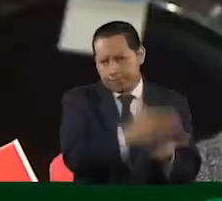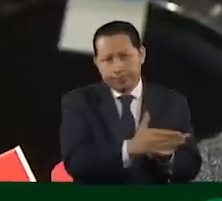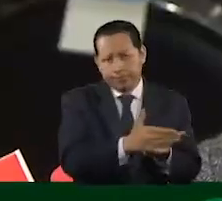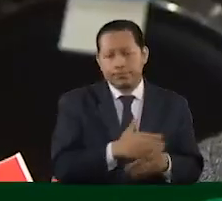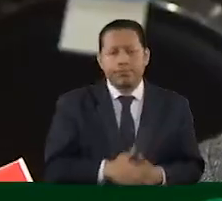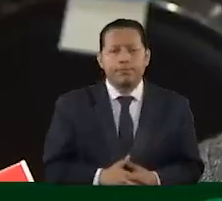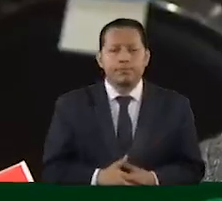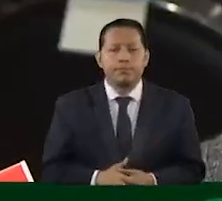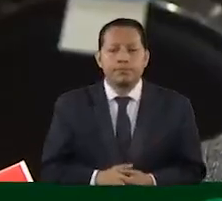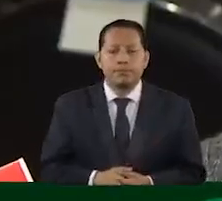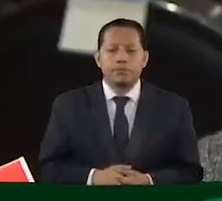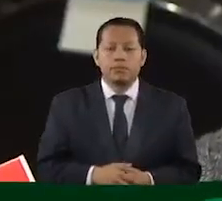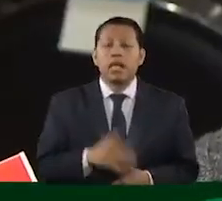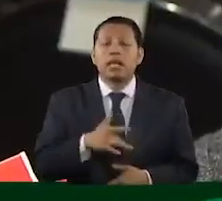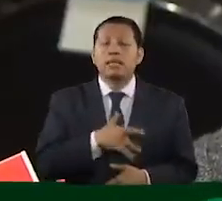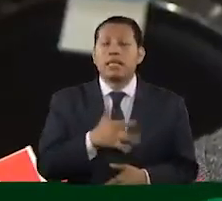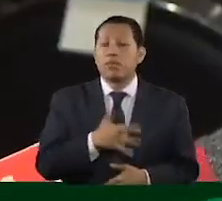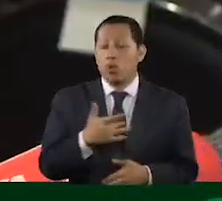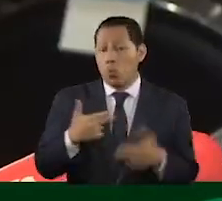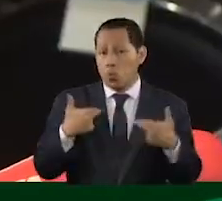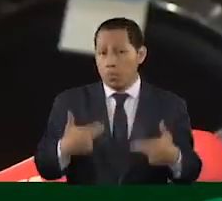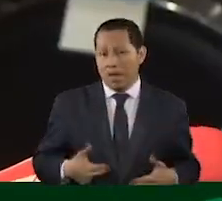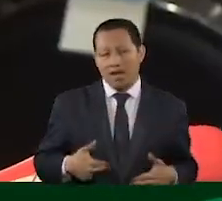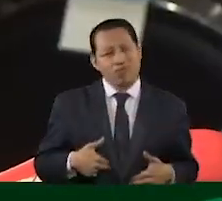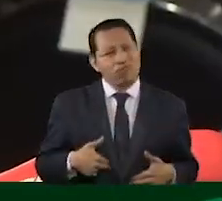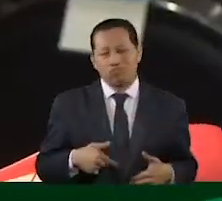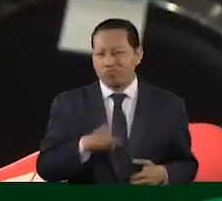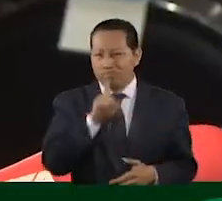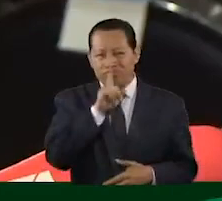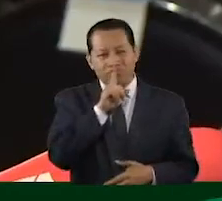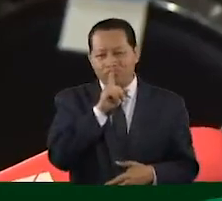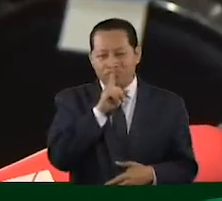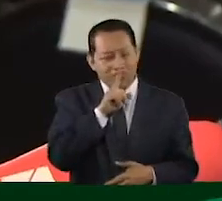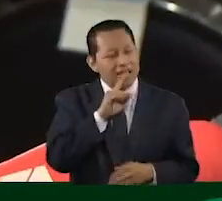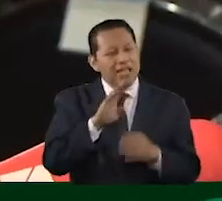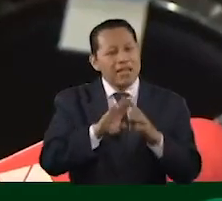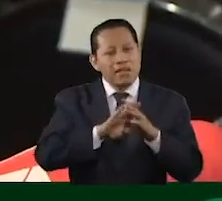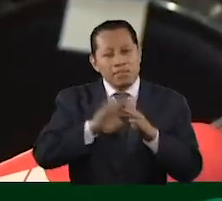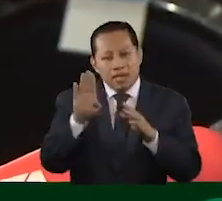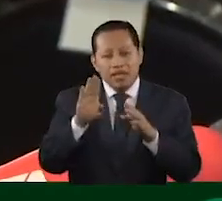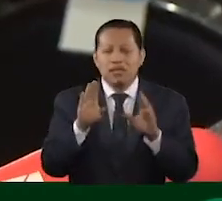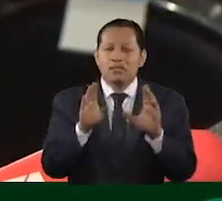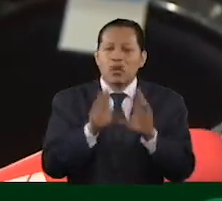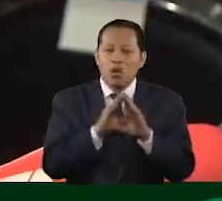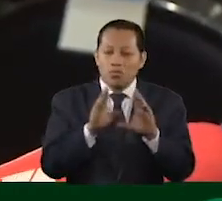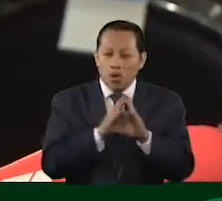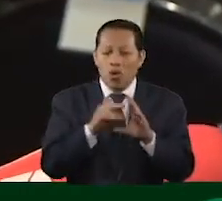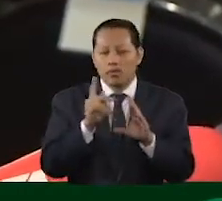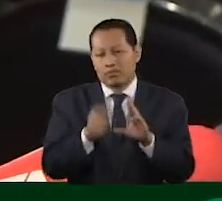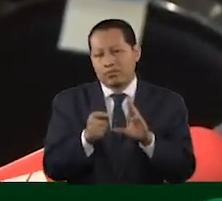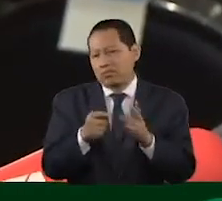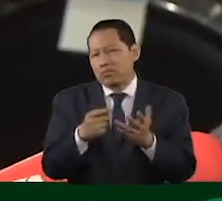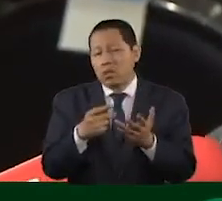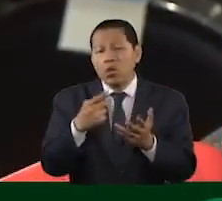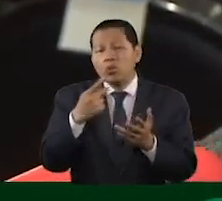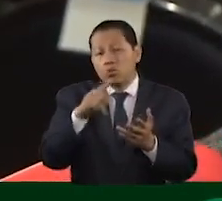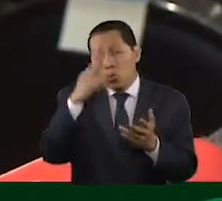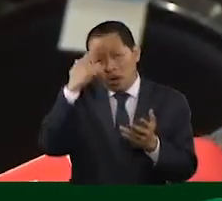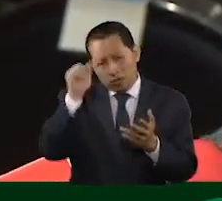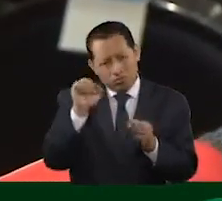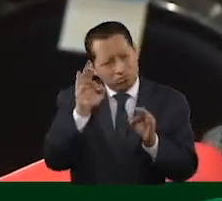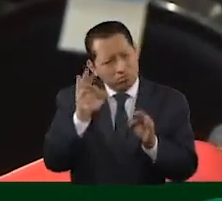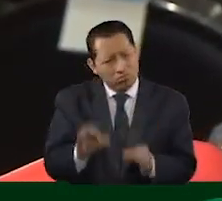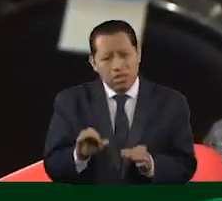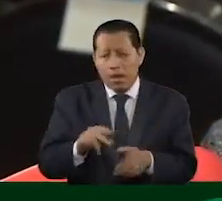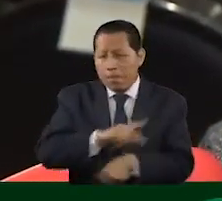Nos parece inhumano, nos parece que los migrantes tienen una legítima causa por la cual emigran